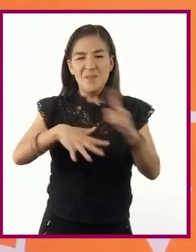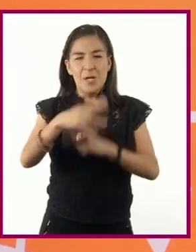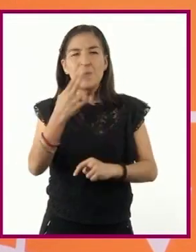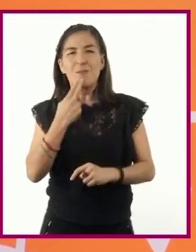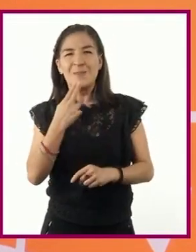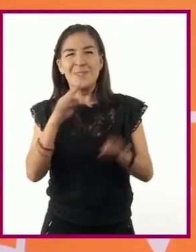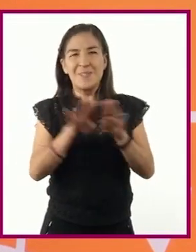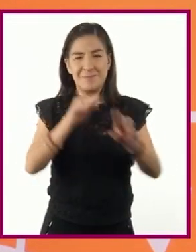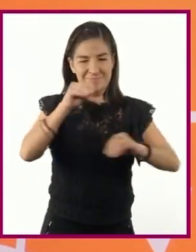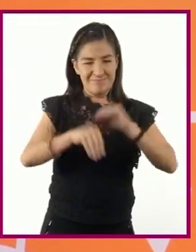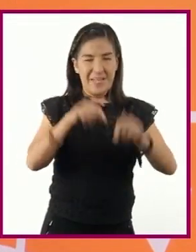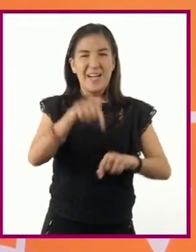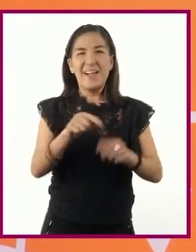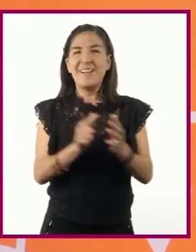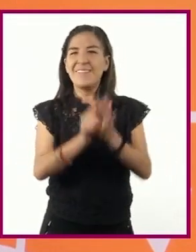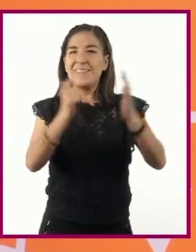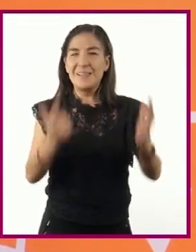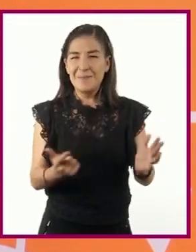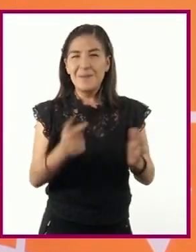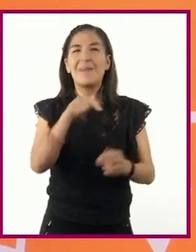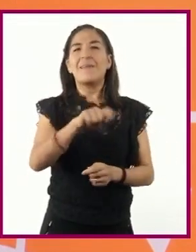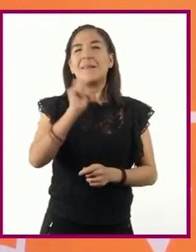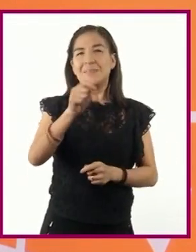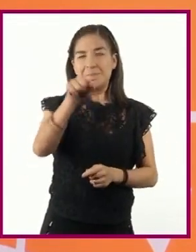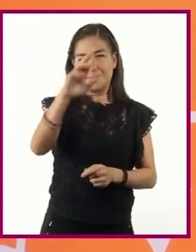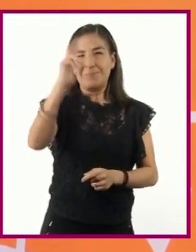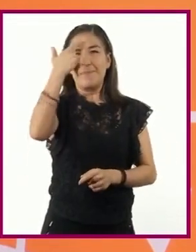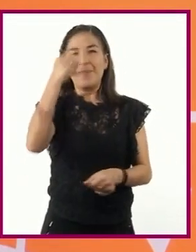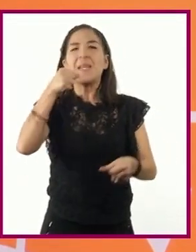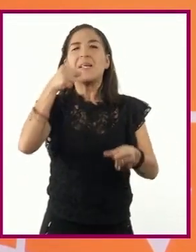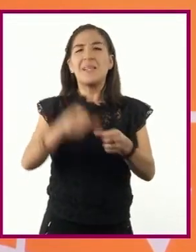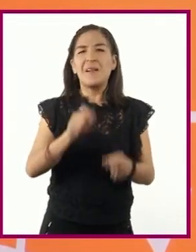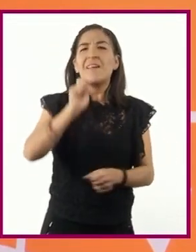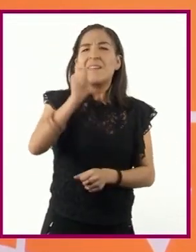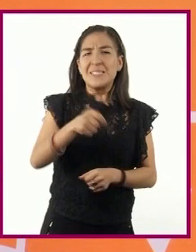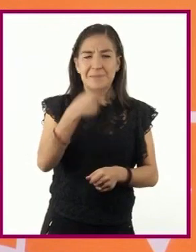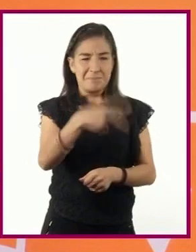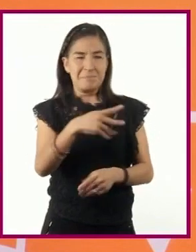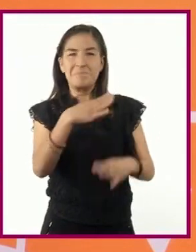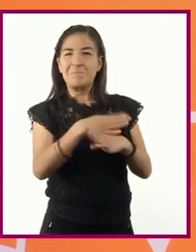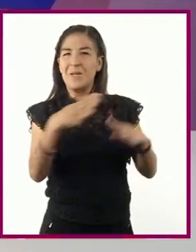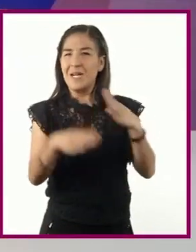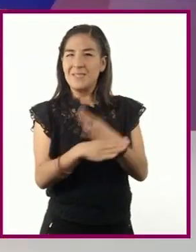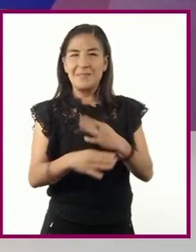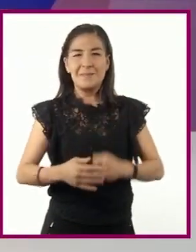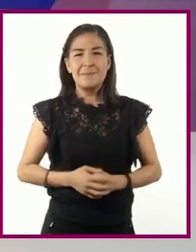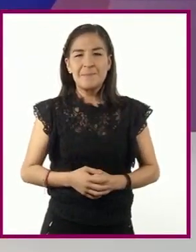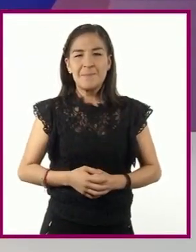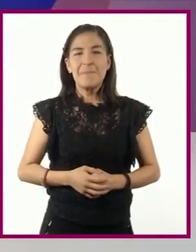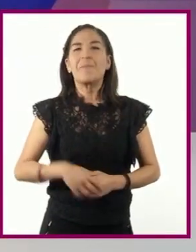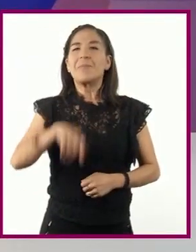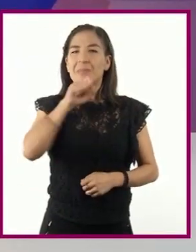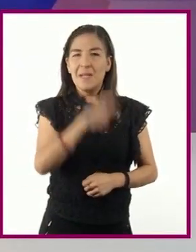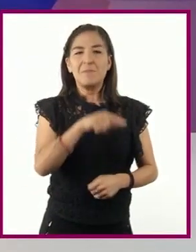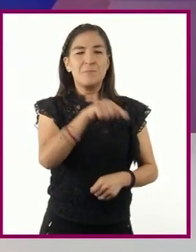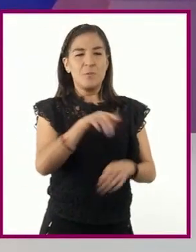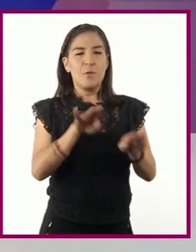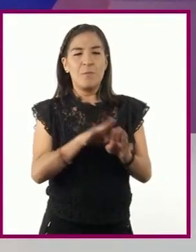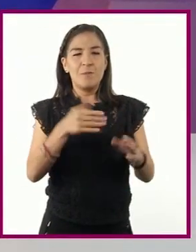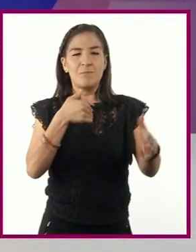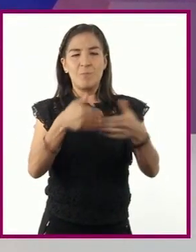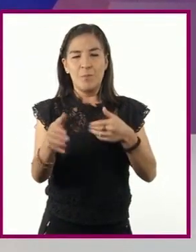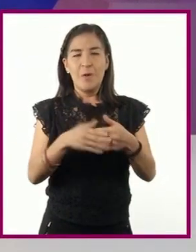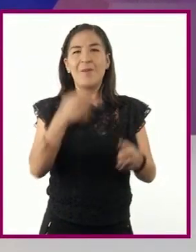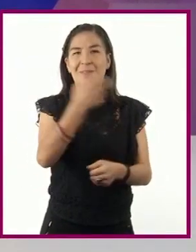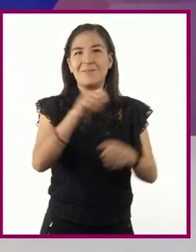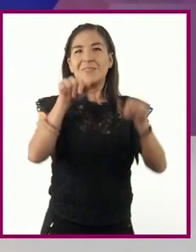que constituyen los libros. Recordemos que las letras son uno de esos materiales. También tiene que ver con lo que las vanguardias